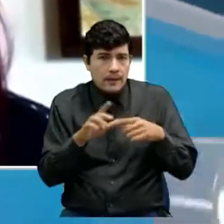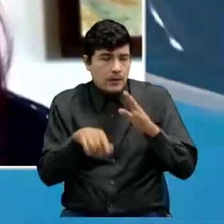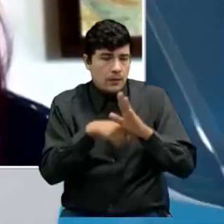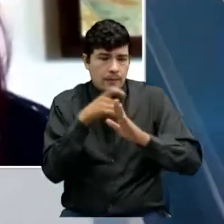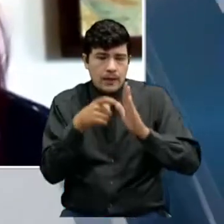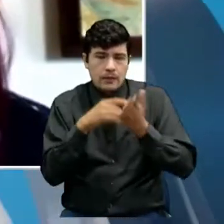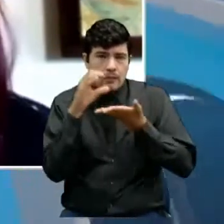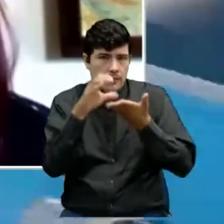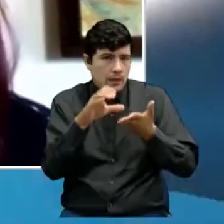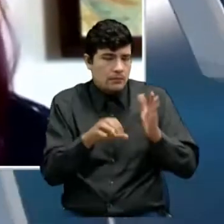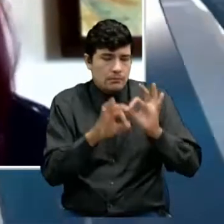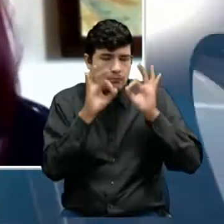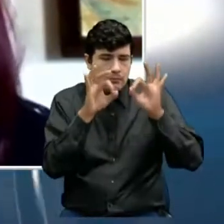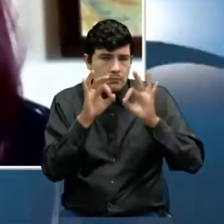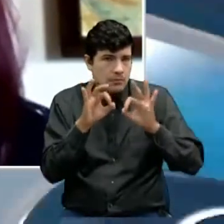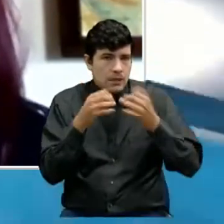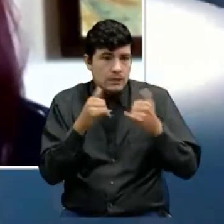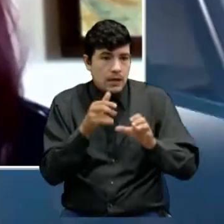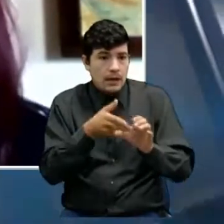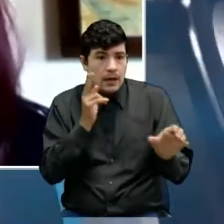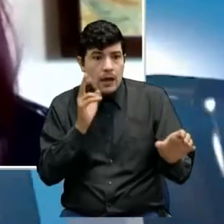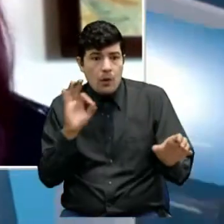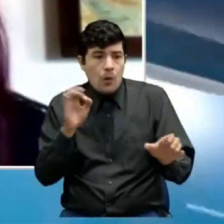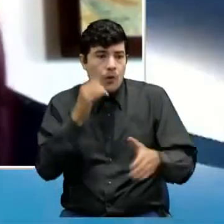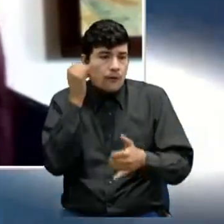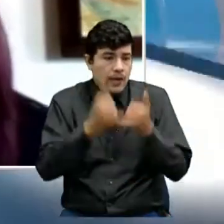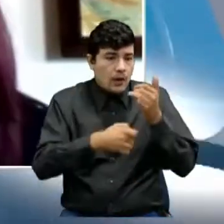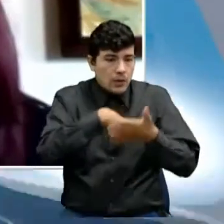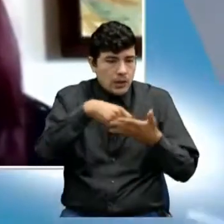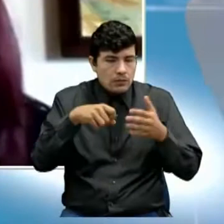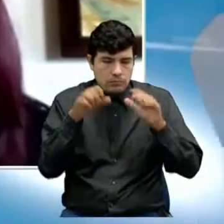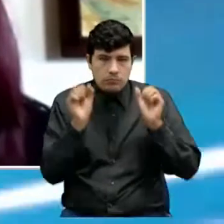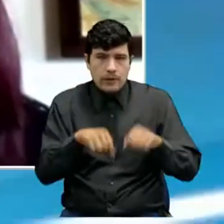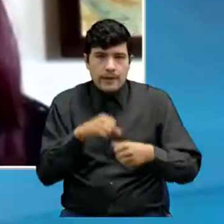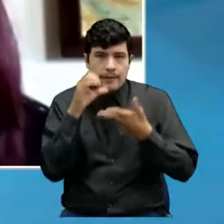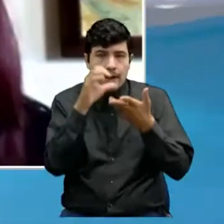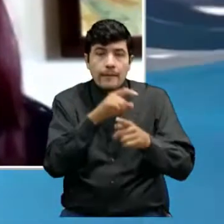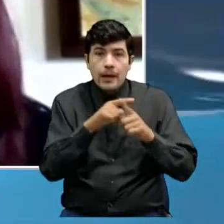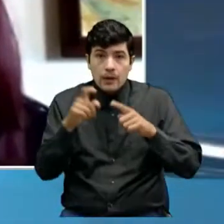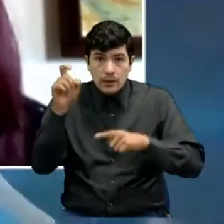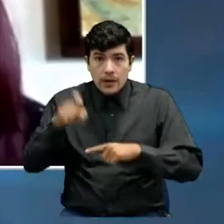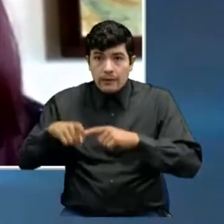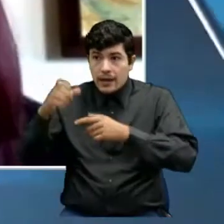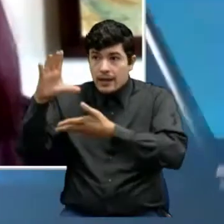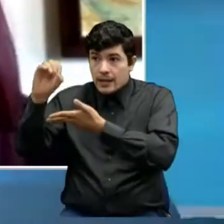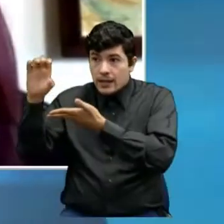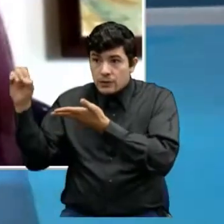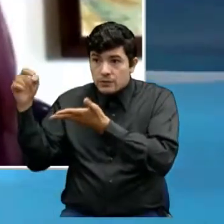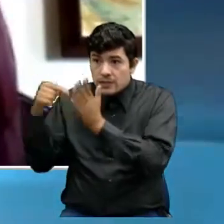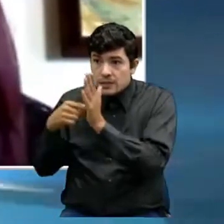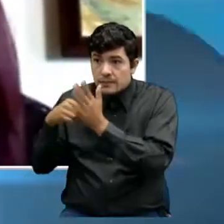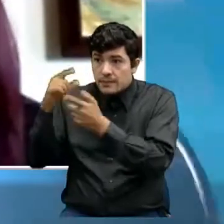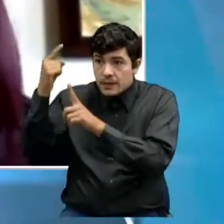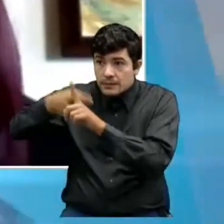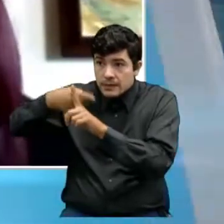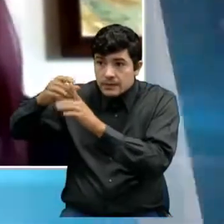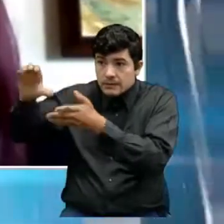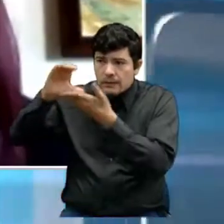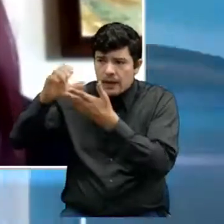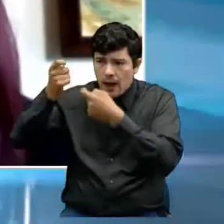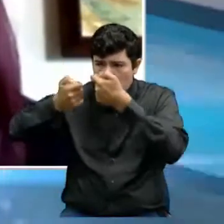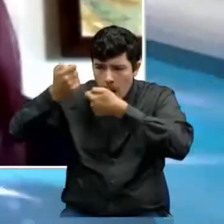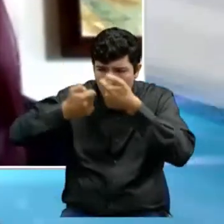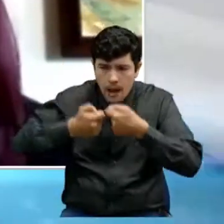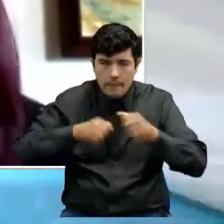de prestaciones sociales cuando se retire o cuando se le vence el contrato. Claro que esto requiere de un cálculo, ¿no? Pero sí tiene